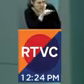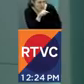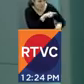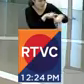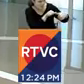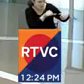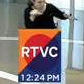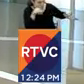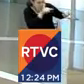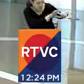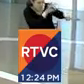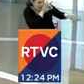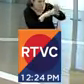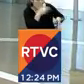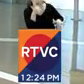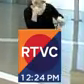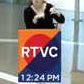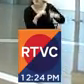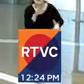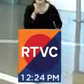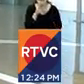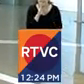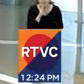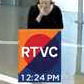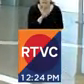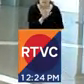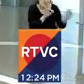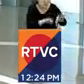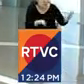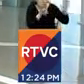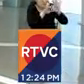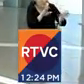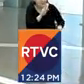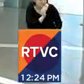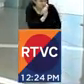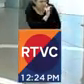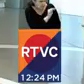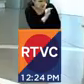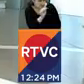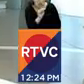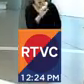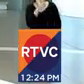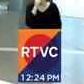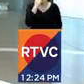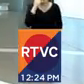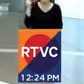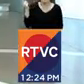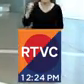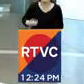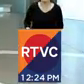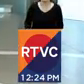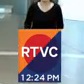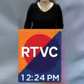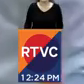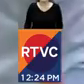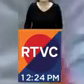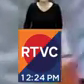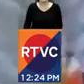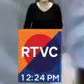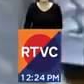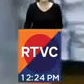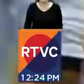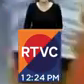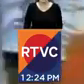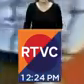de Colombia. Considerando la trascendencia e importancia de los jugadores en el equipo nacional, aquí están los 11.